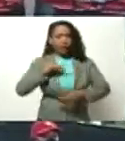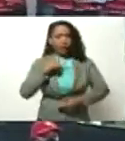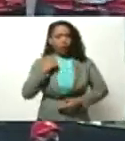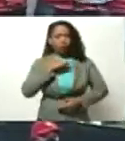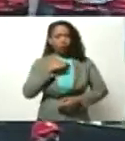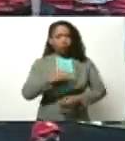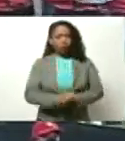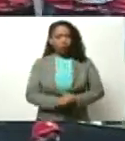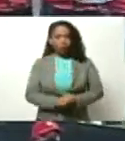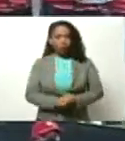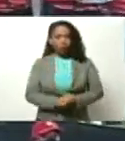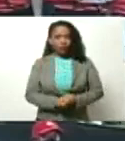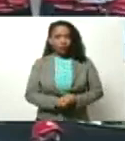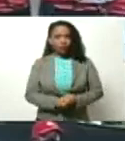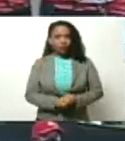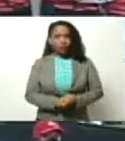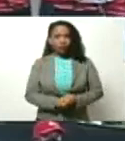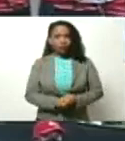dar